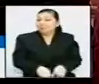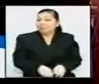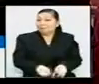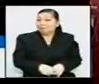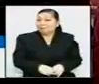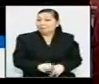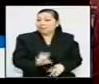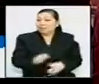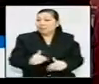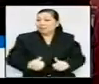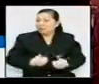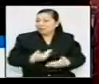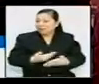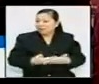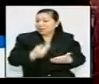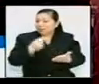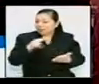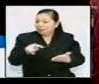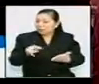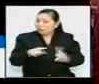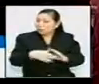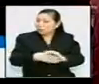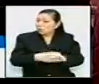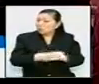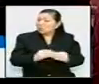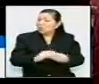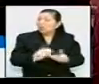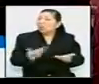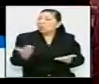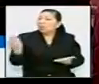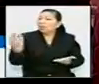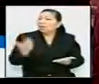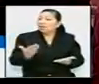sería traer su hoja de vida, para ver su historial, de dónde vienen.